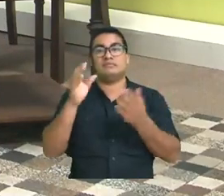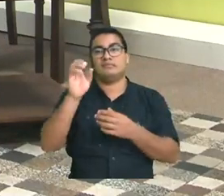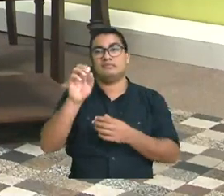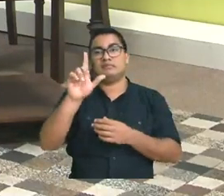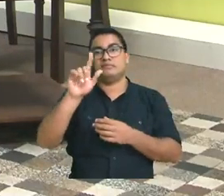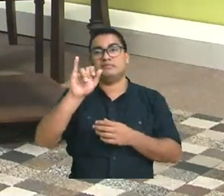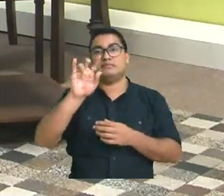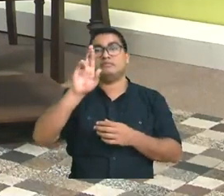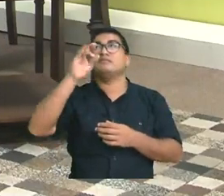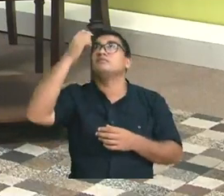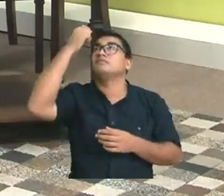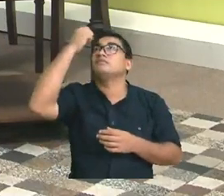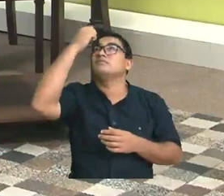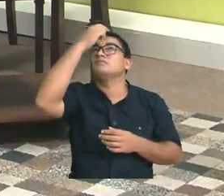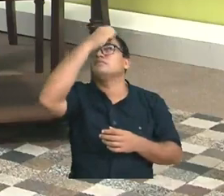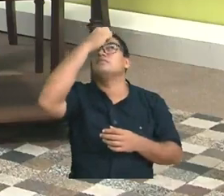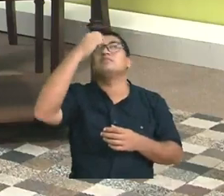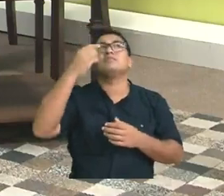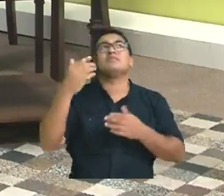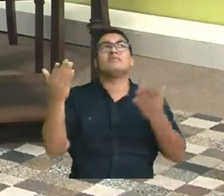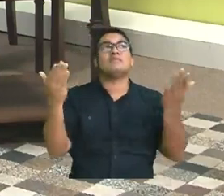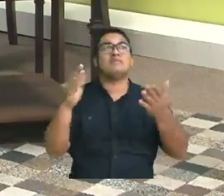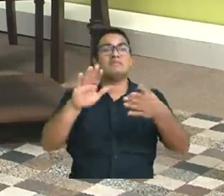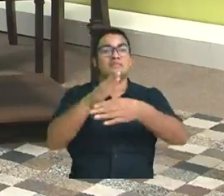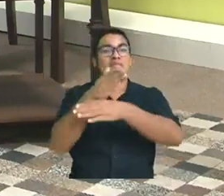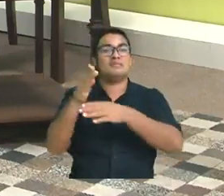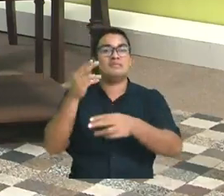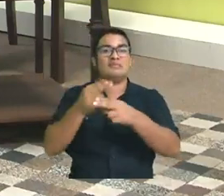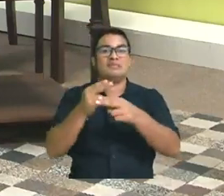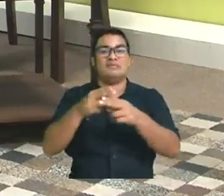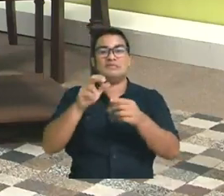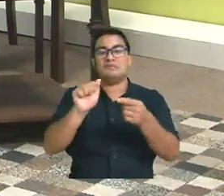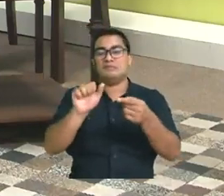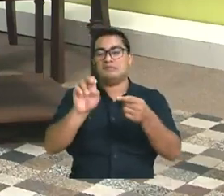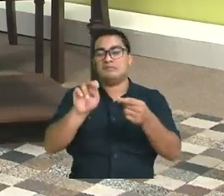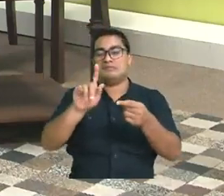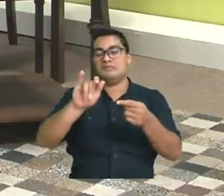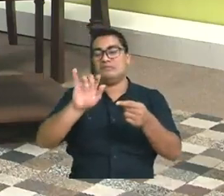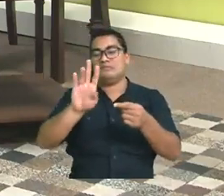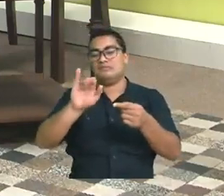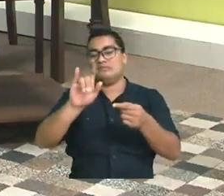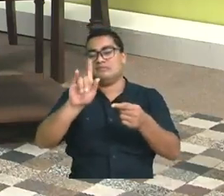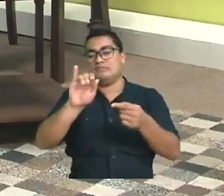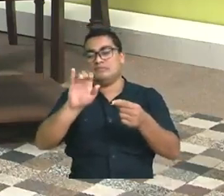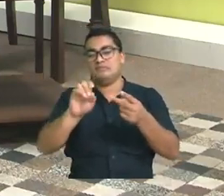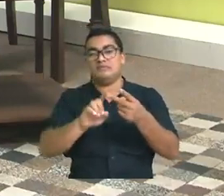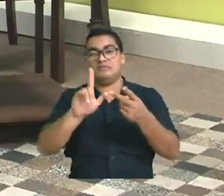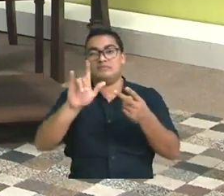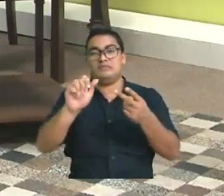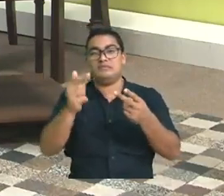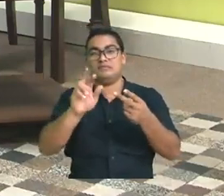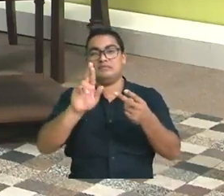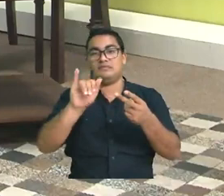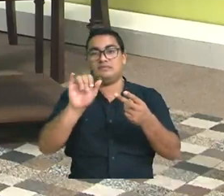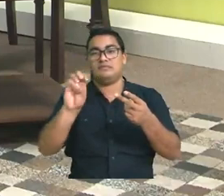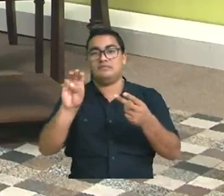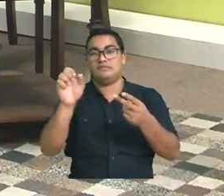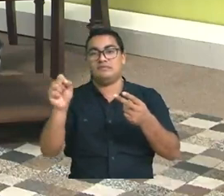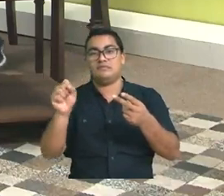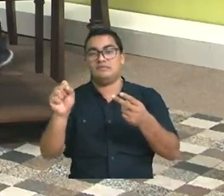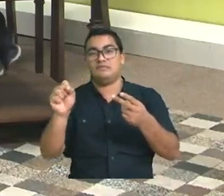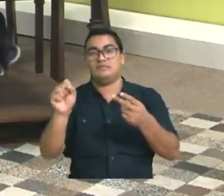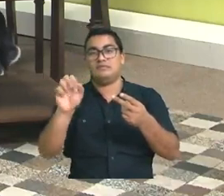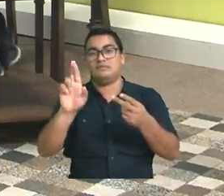son las gotas. ¿Qué tipos de colirio hay? Antibióticos, hay las lágrimas artificiales, que esa es la más